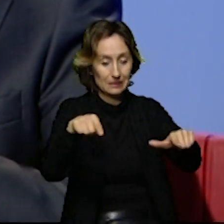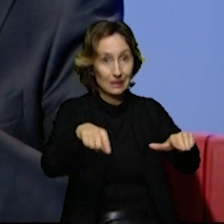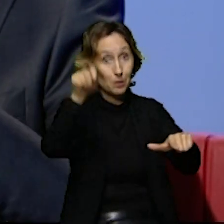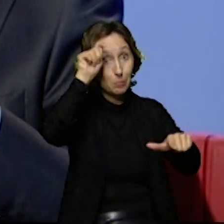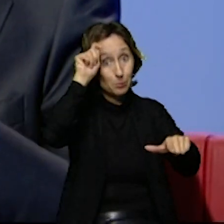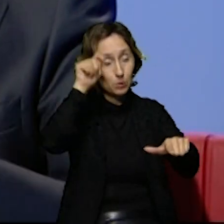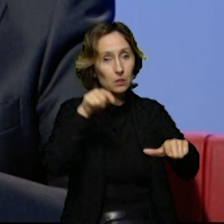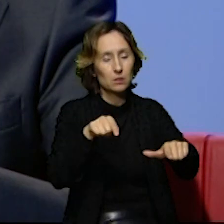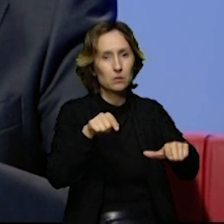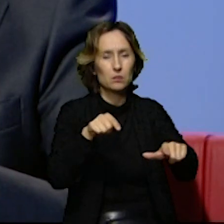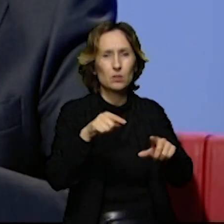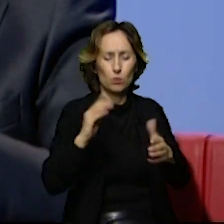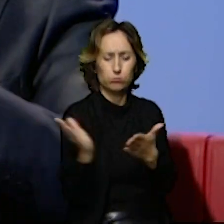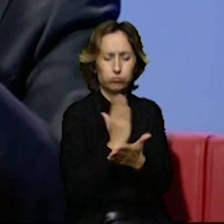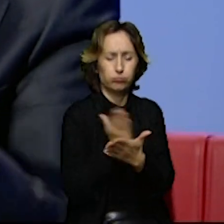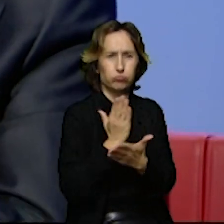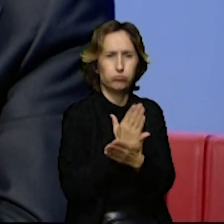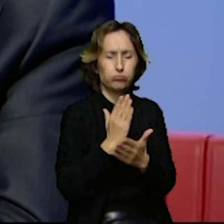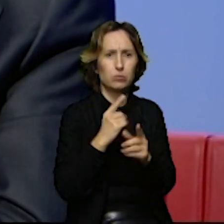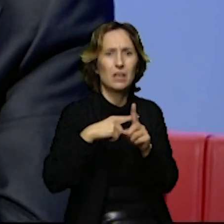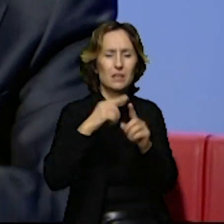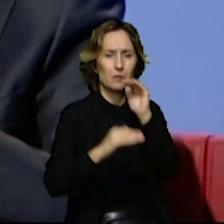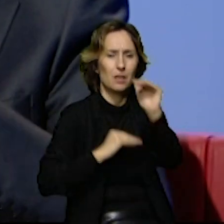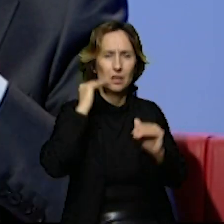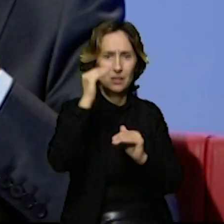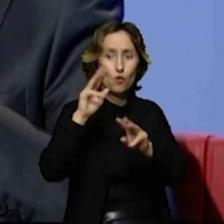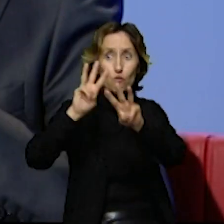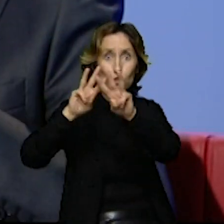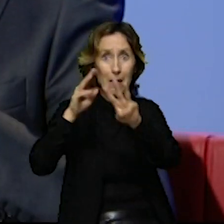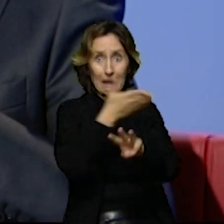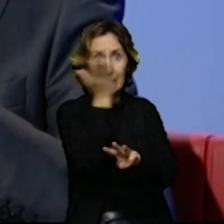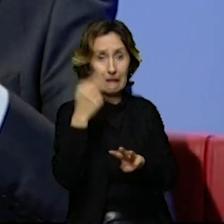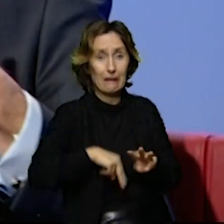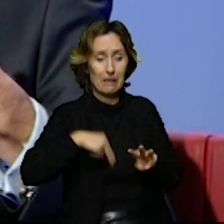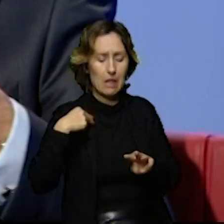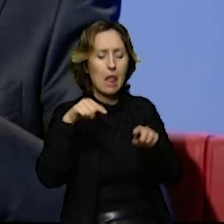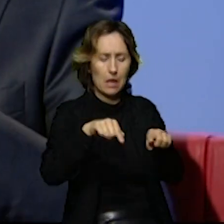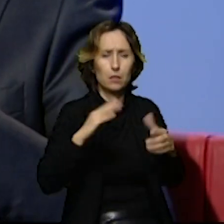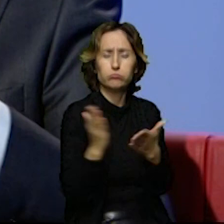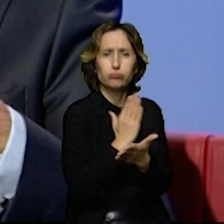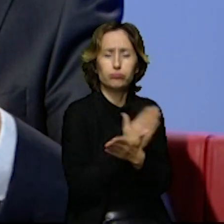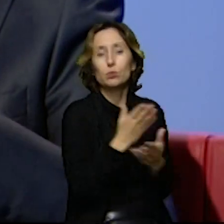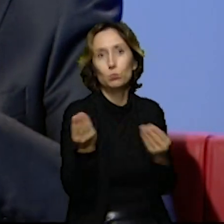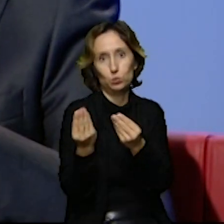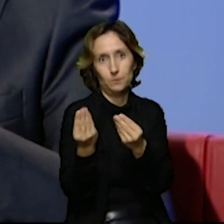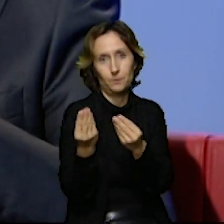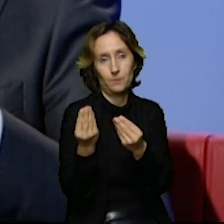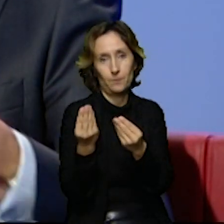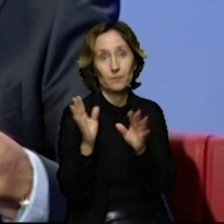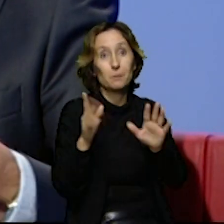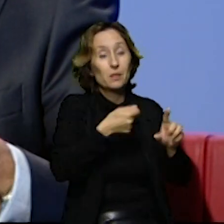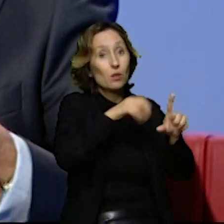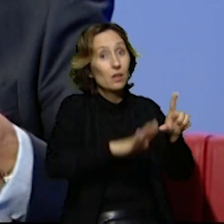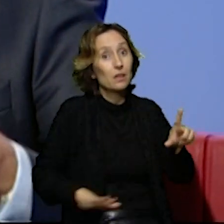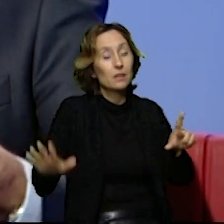una planta de alta productividad en el contexto del grupo Volkswagen. Pero España